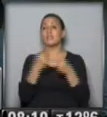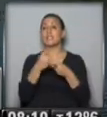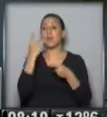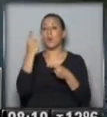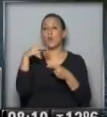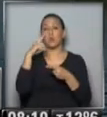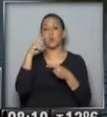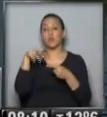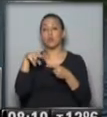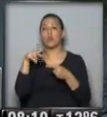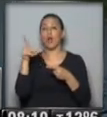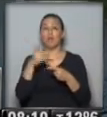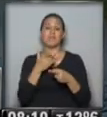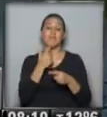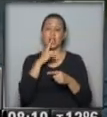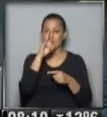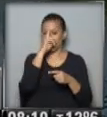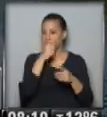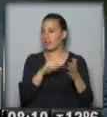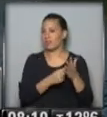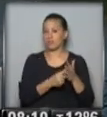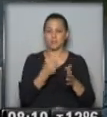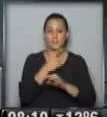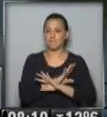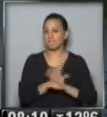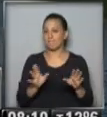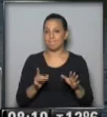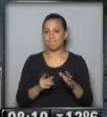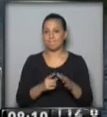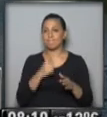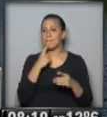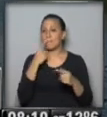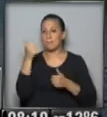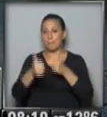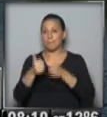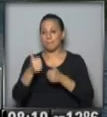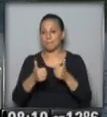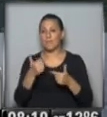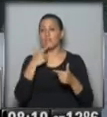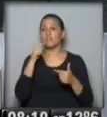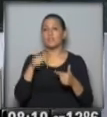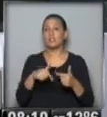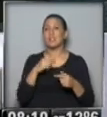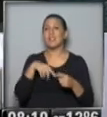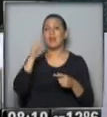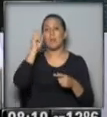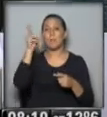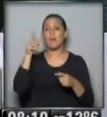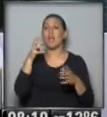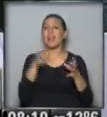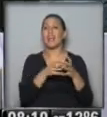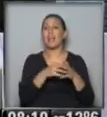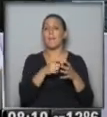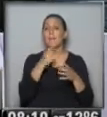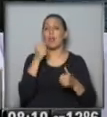que de muy poco le sirvió el equipo del tolo gallego para sumar y salir de esa zona ante un rival directo hoy por hoy el peor equipo del